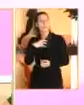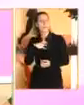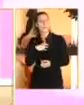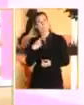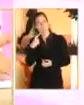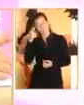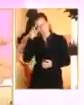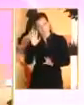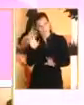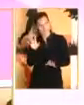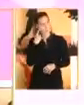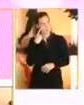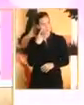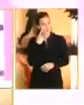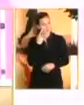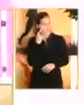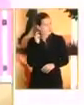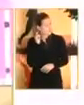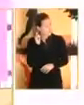enseñar.